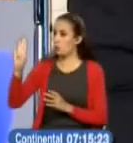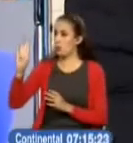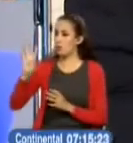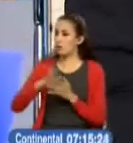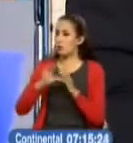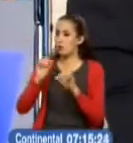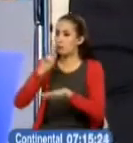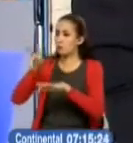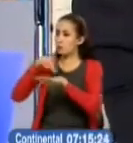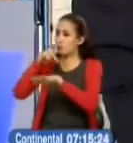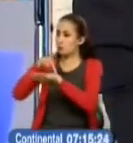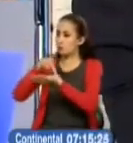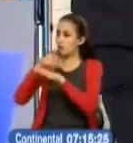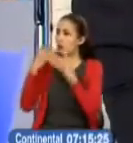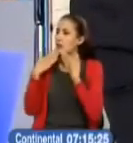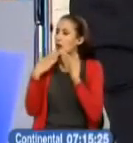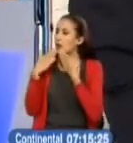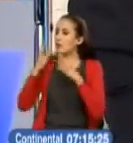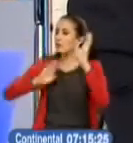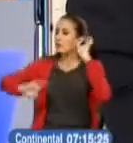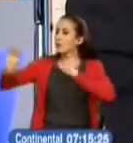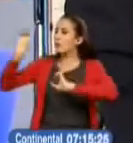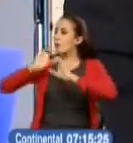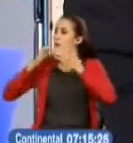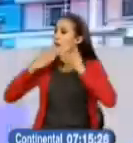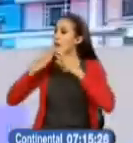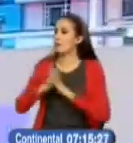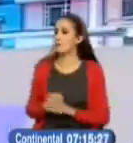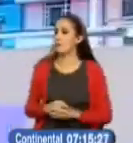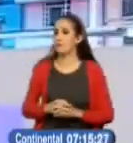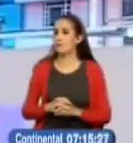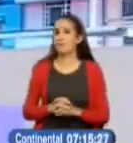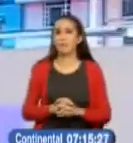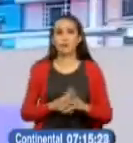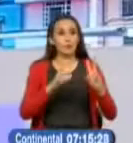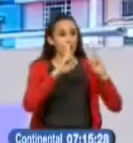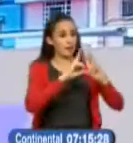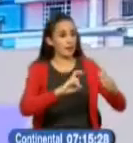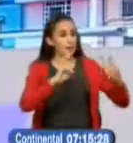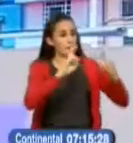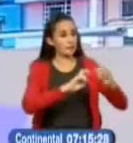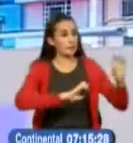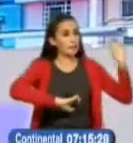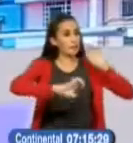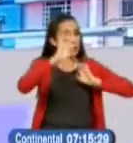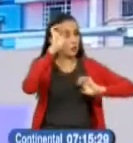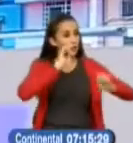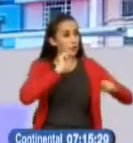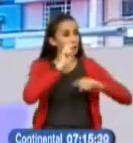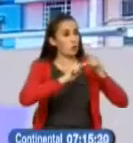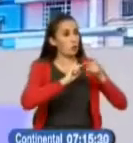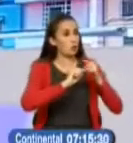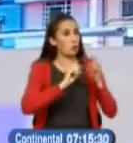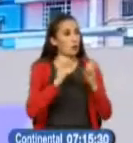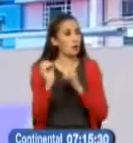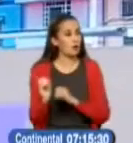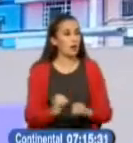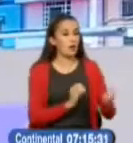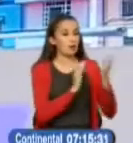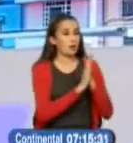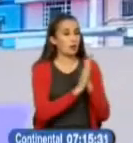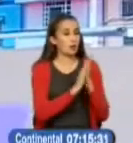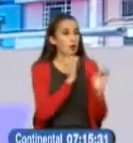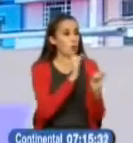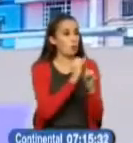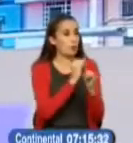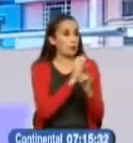tipo de evaluación se han hecho sobre esas carreras que se están ofertando. Esa investigación y esa evaluación se hace a partir de los organismos correspondientes, tanto el